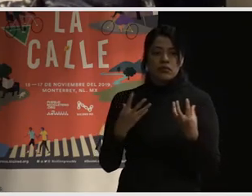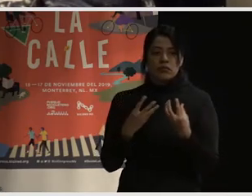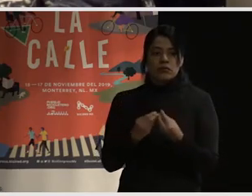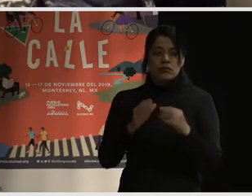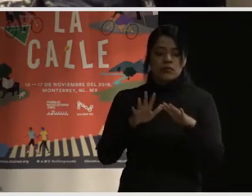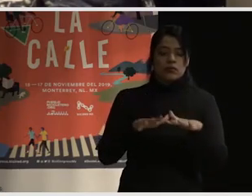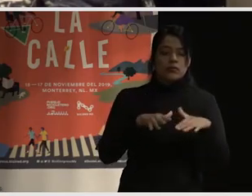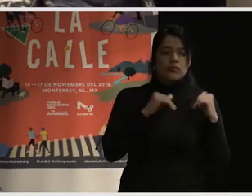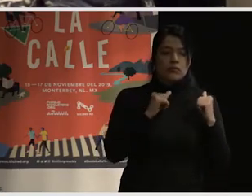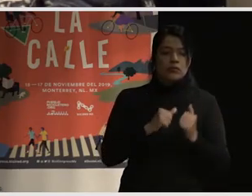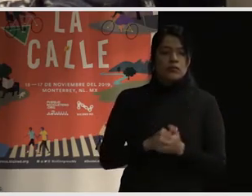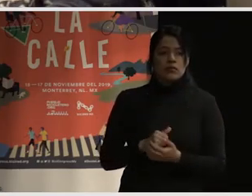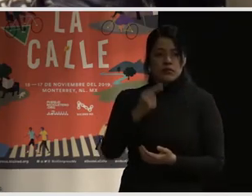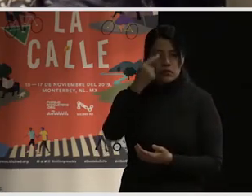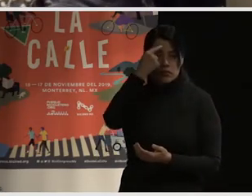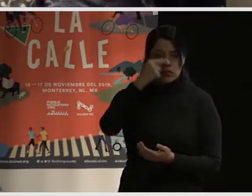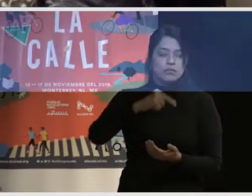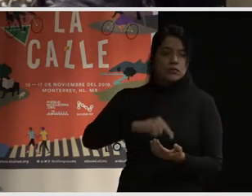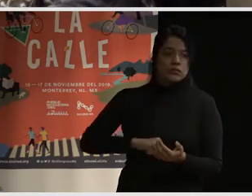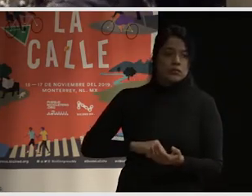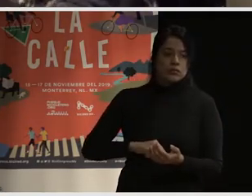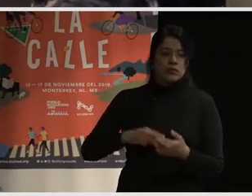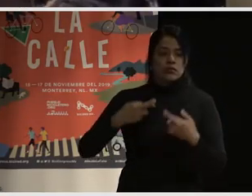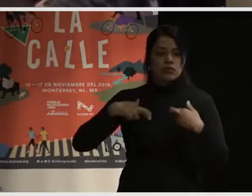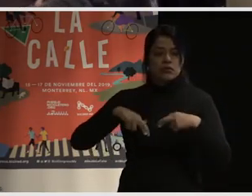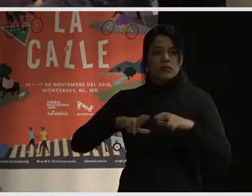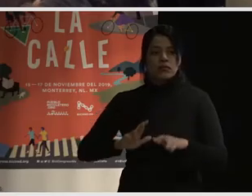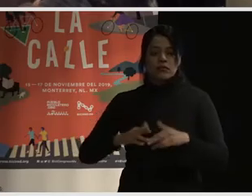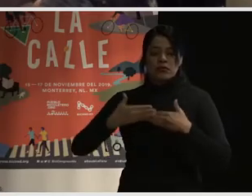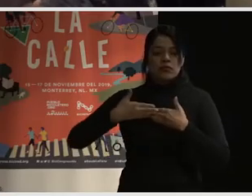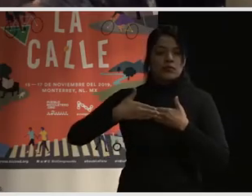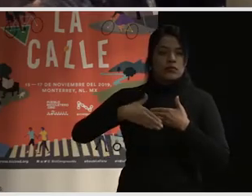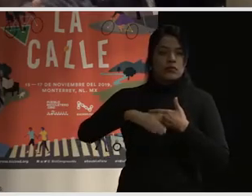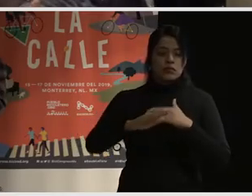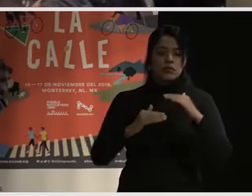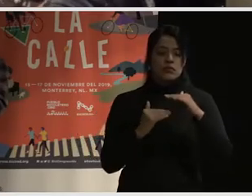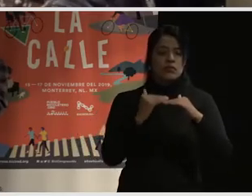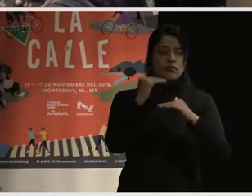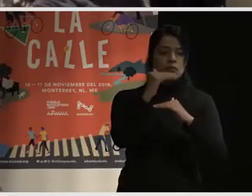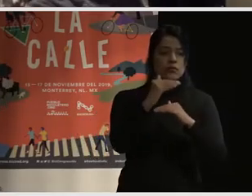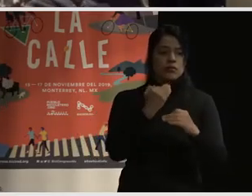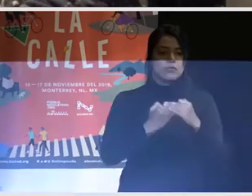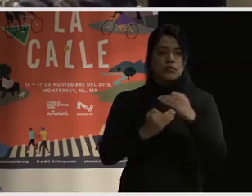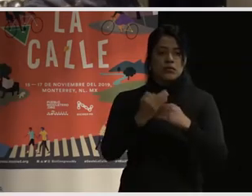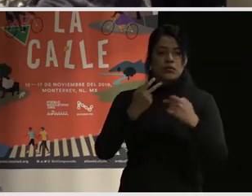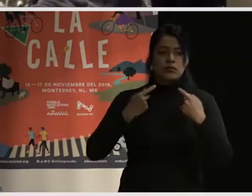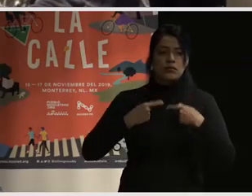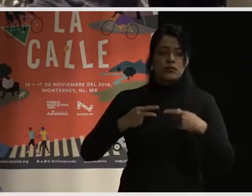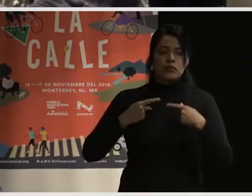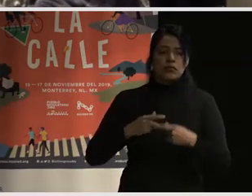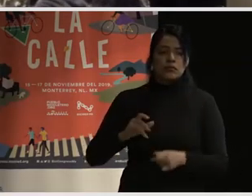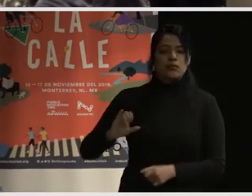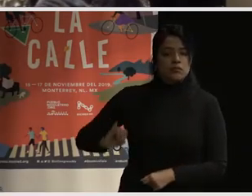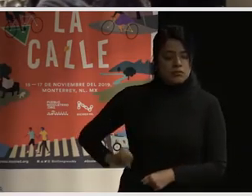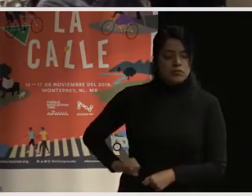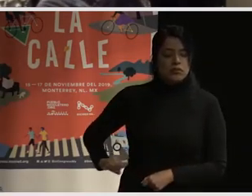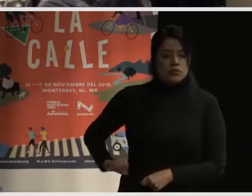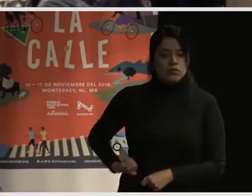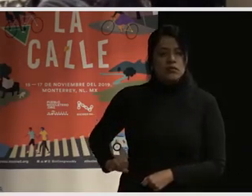congreso yo creo que representa un avance para todos los que pues estamos interesados y